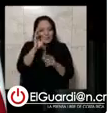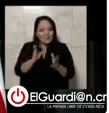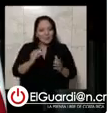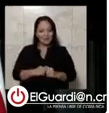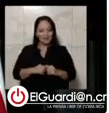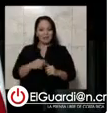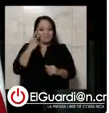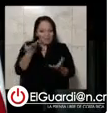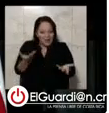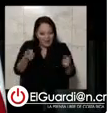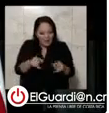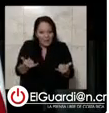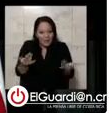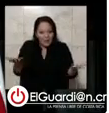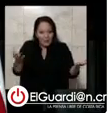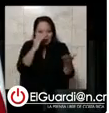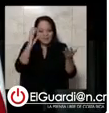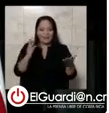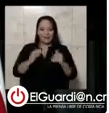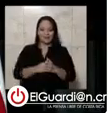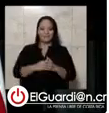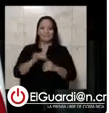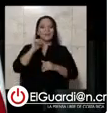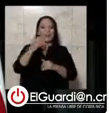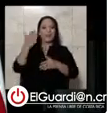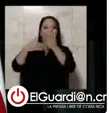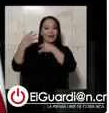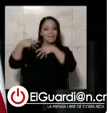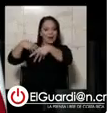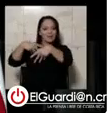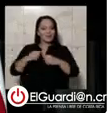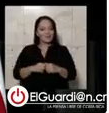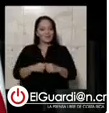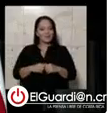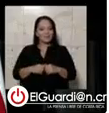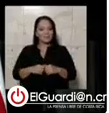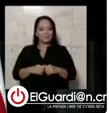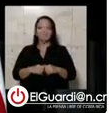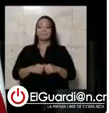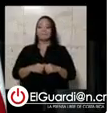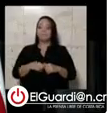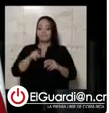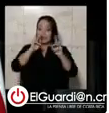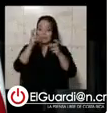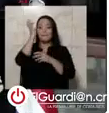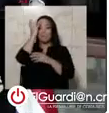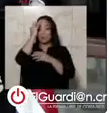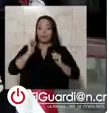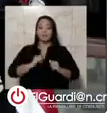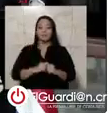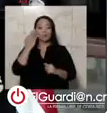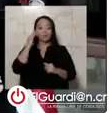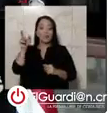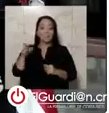no, a eso ya llegamos en Costa Rica. Igual pasaron en las marchas pasadas, y sí es preocupante. Yo no sé, señor